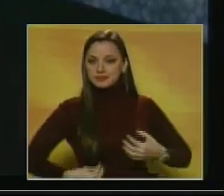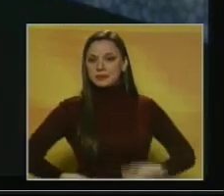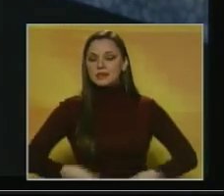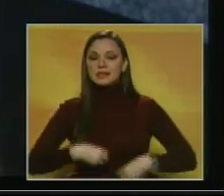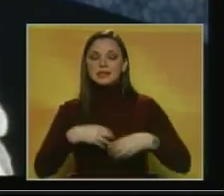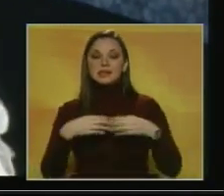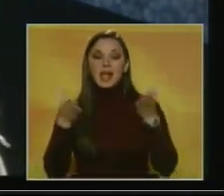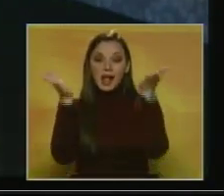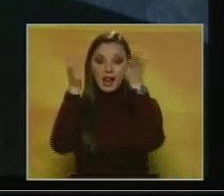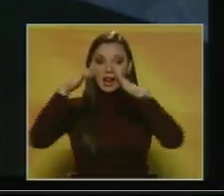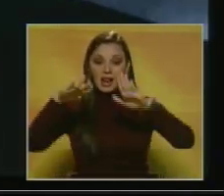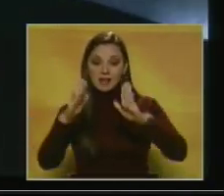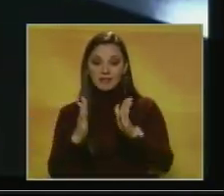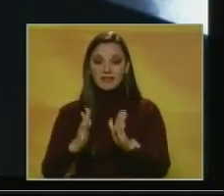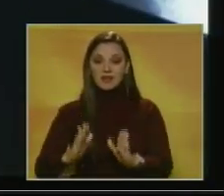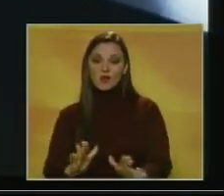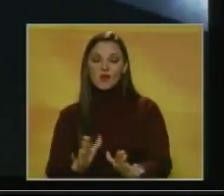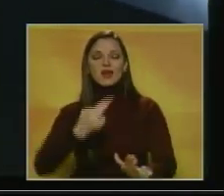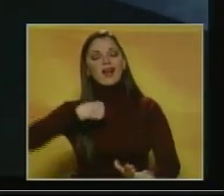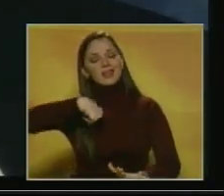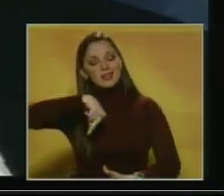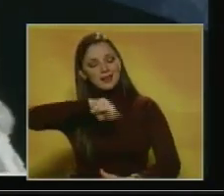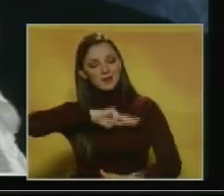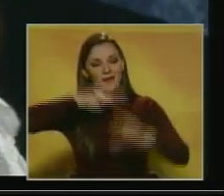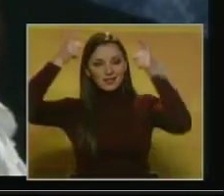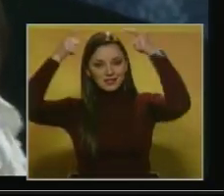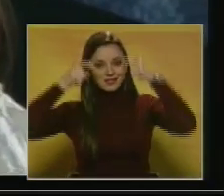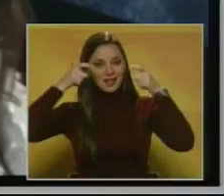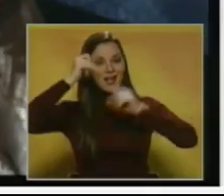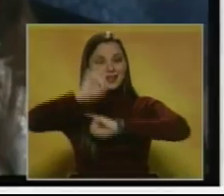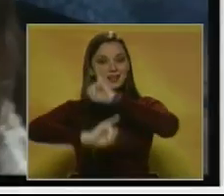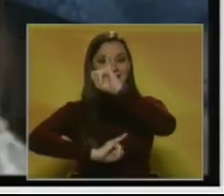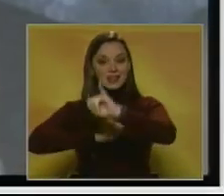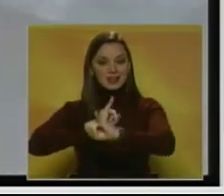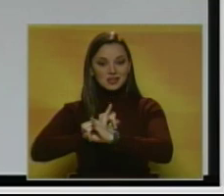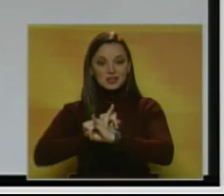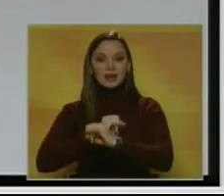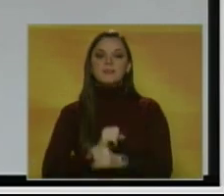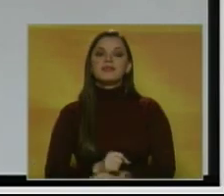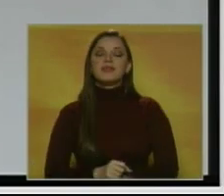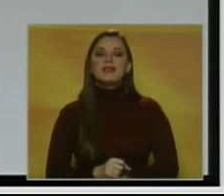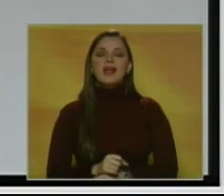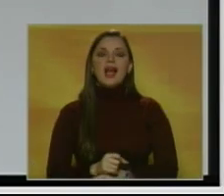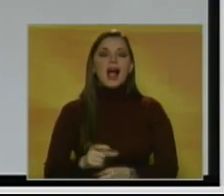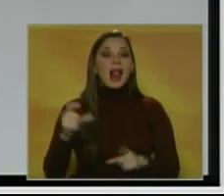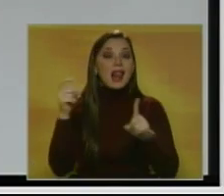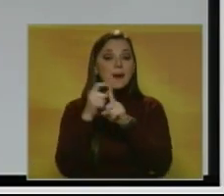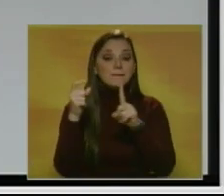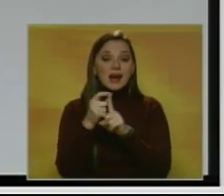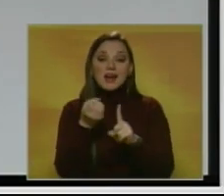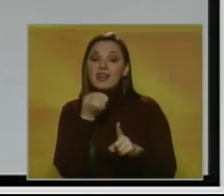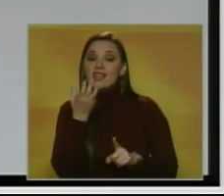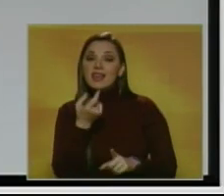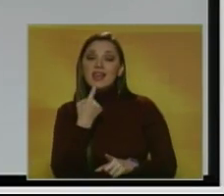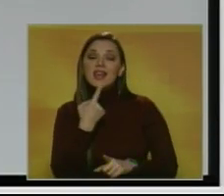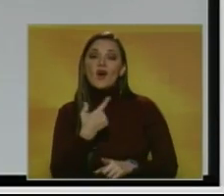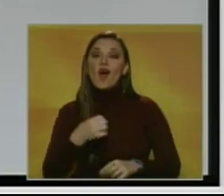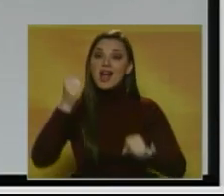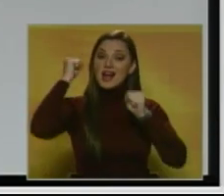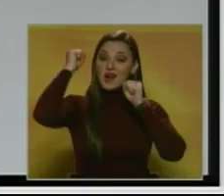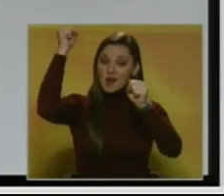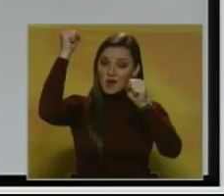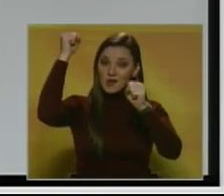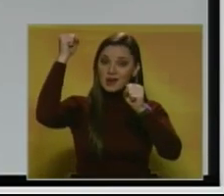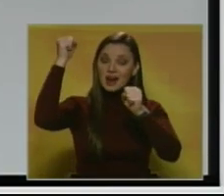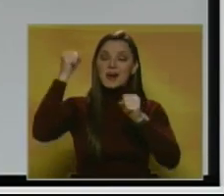la figura imponente de nuestra reina internacional. Las primeras palabras de Edimar fueron "lo logramos",